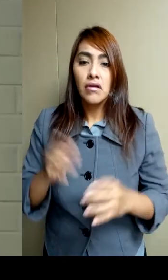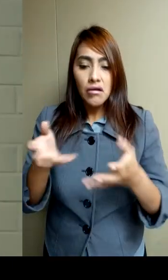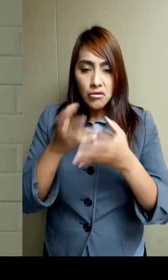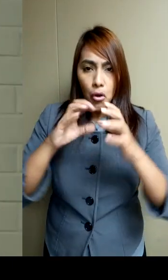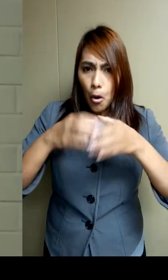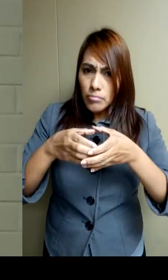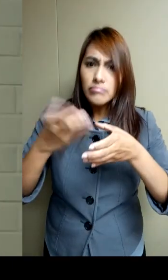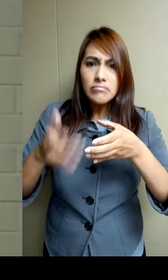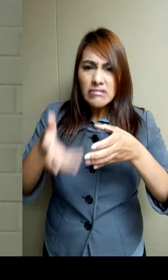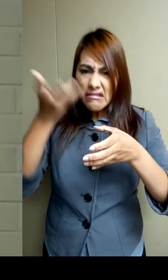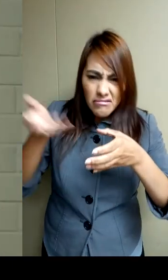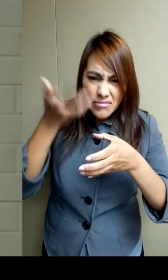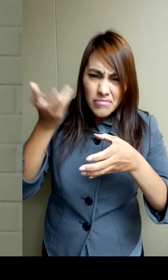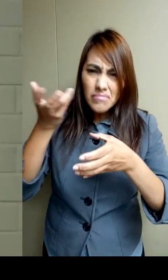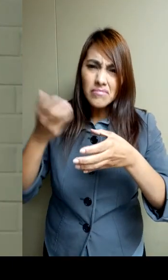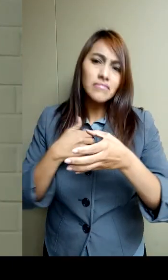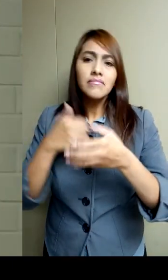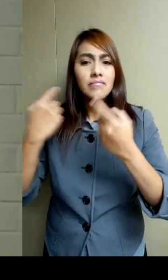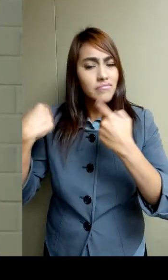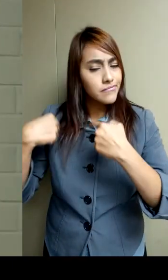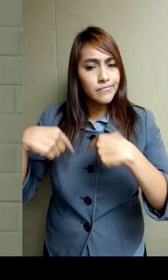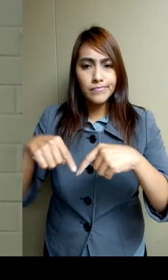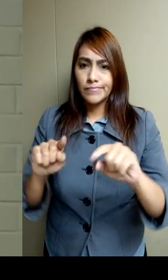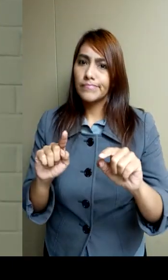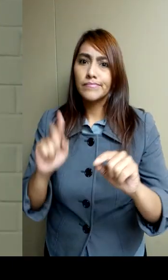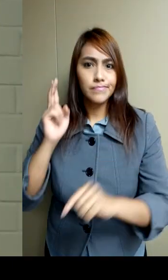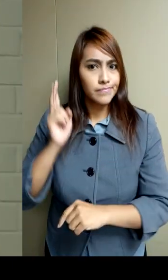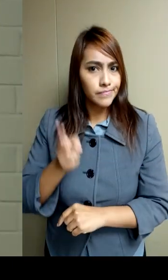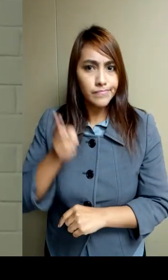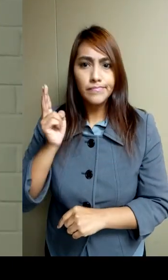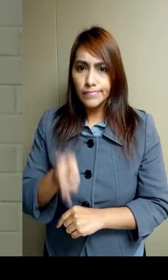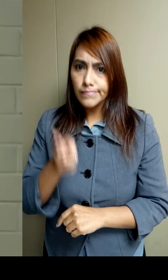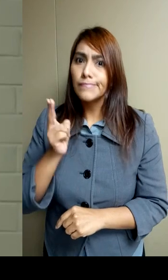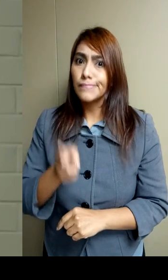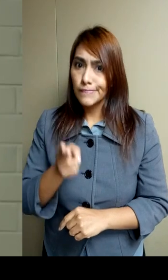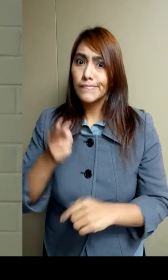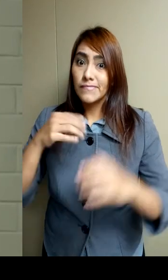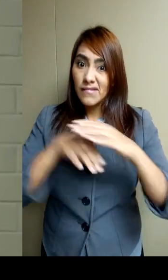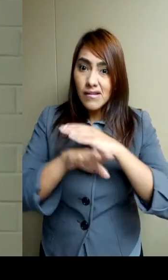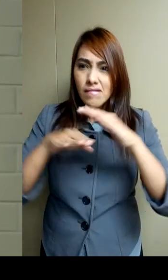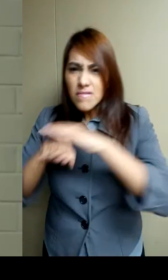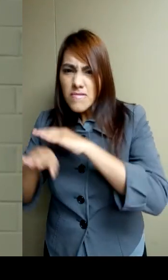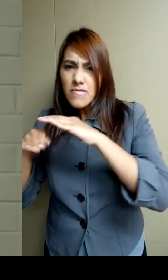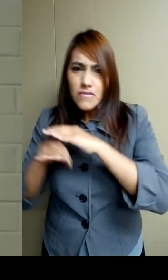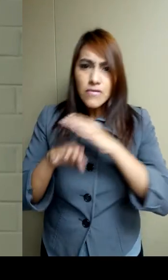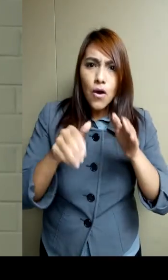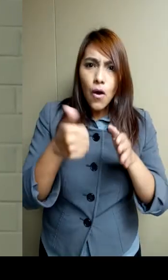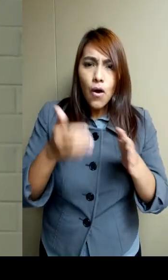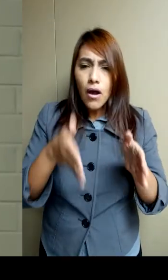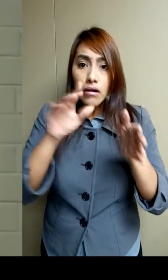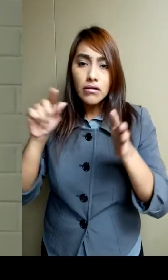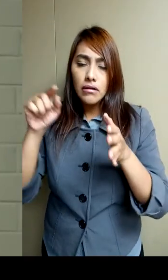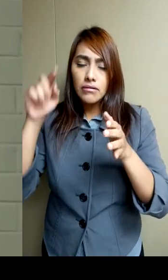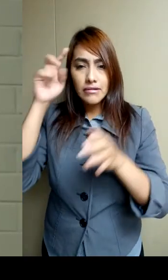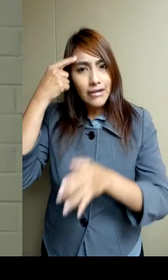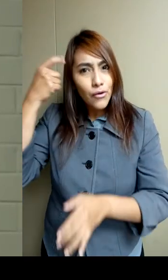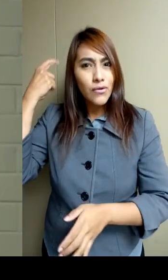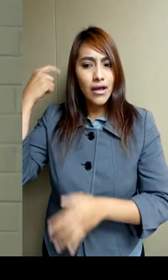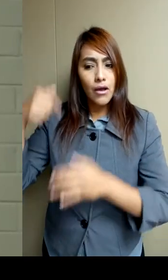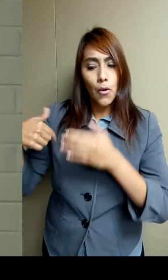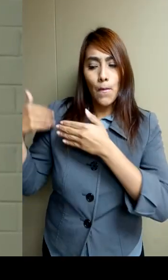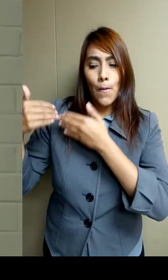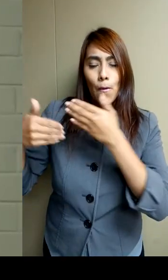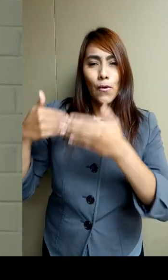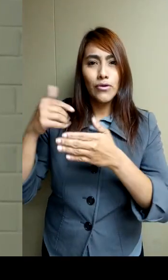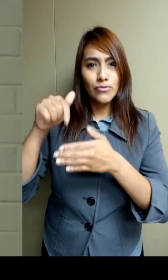dos comisiones especiales de investigación se han abierto interpelación esto va a seguir así se van a abrir más allanamientos lo más seguro estamos un